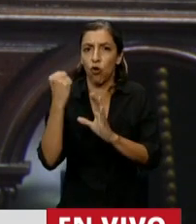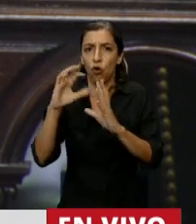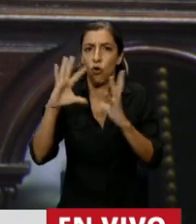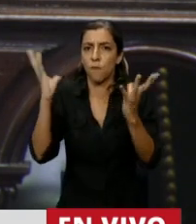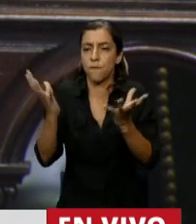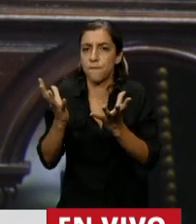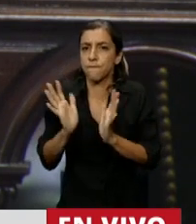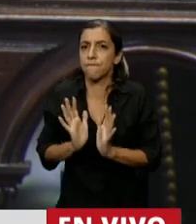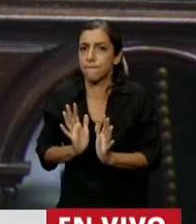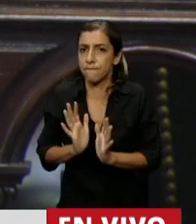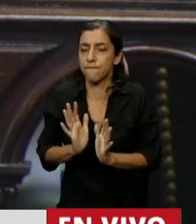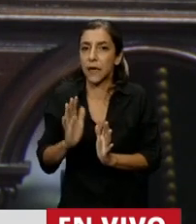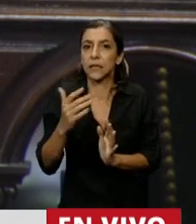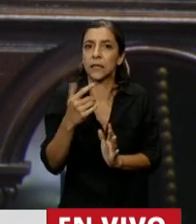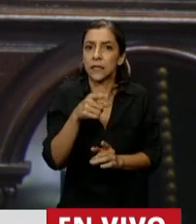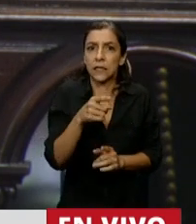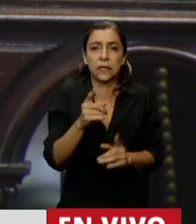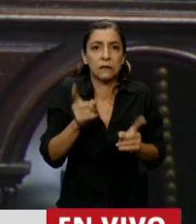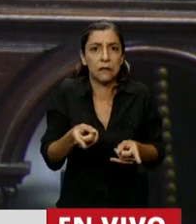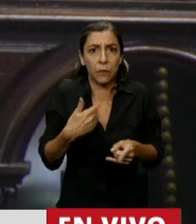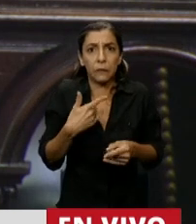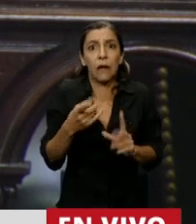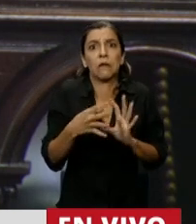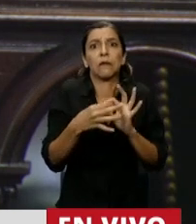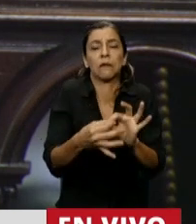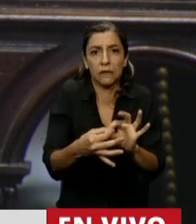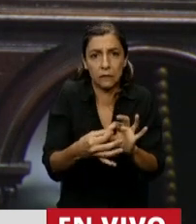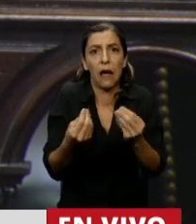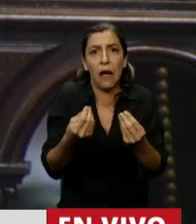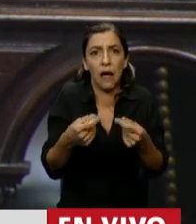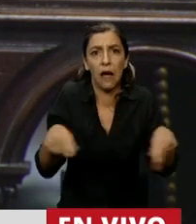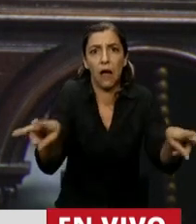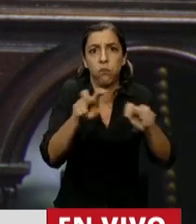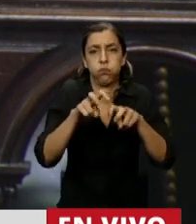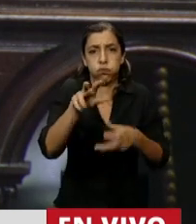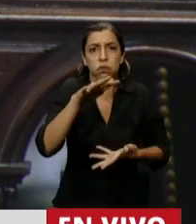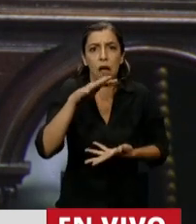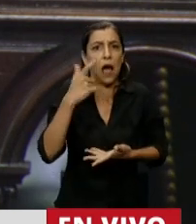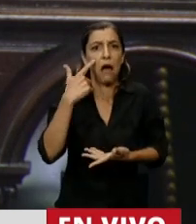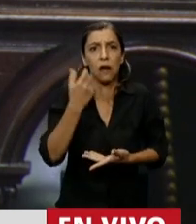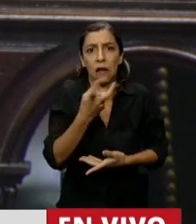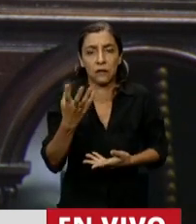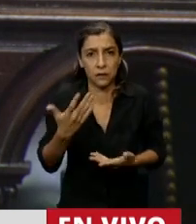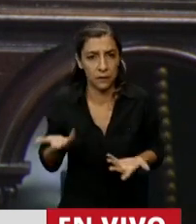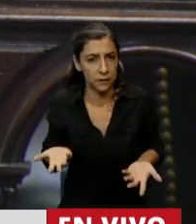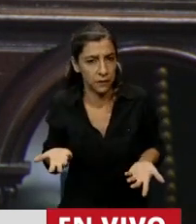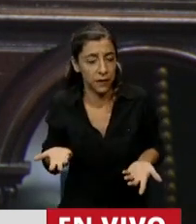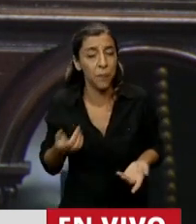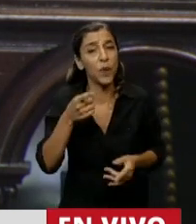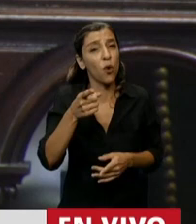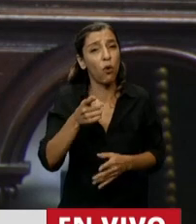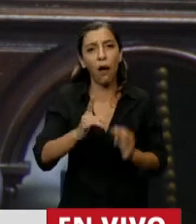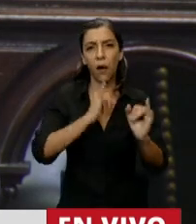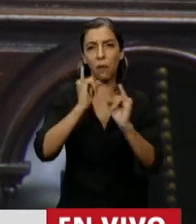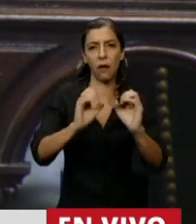a reducir el déficit fiscal, pero ni siquiera son capaces de decir la verdad, porque si explicaran